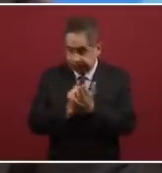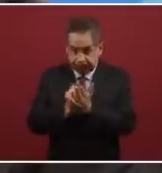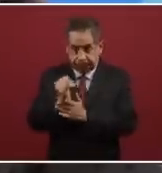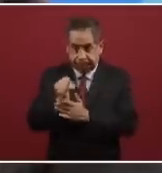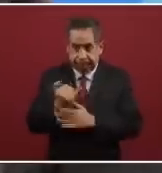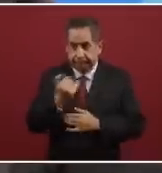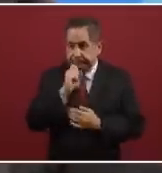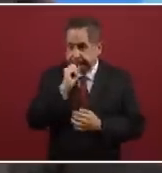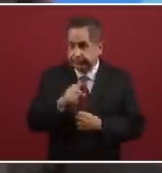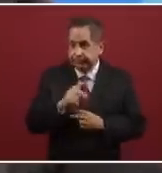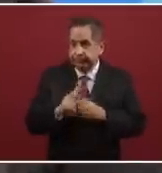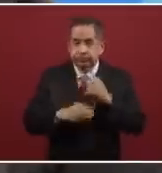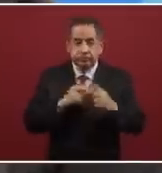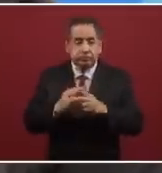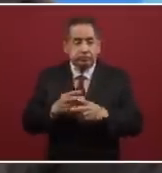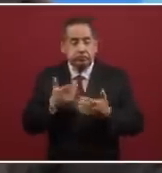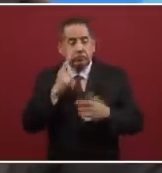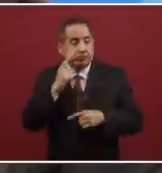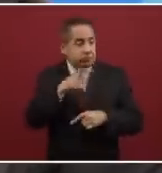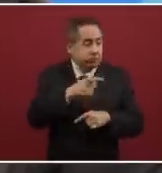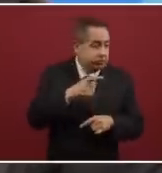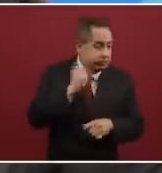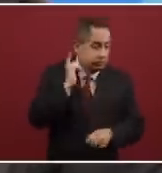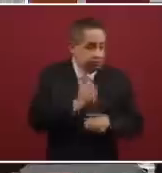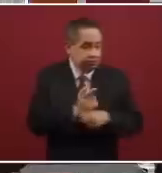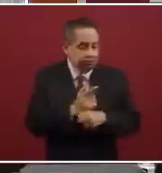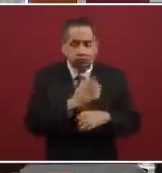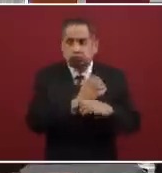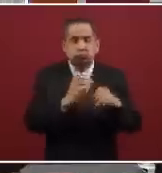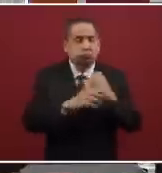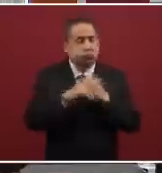inclusive se llegará a la extinción de dominio si es necesario.